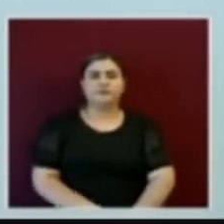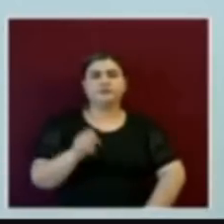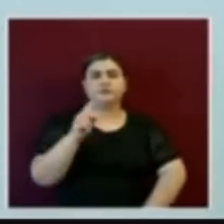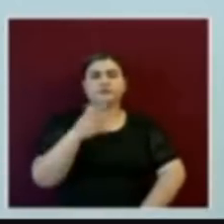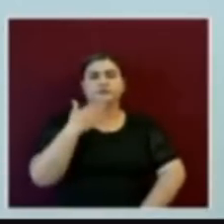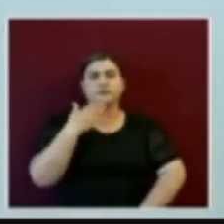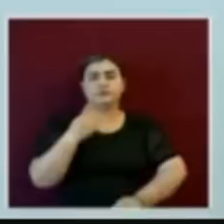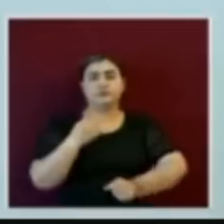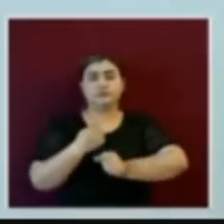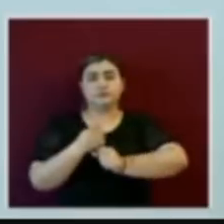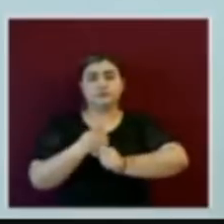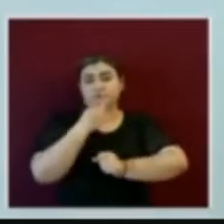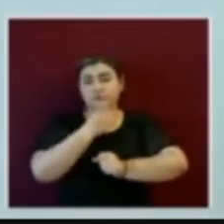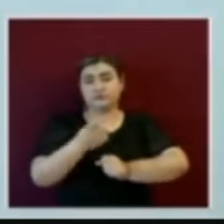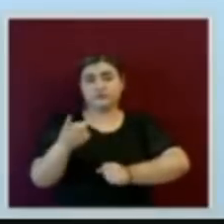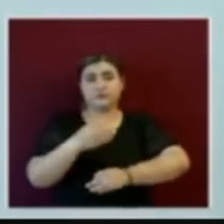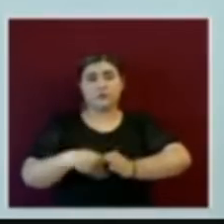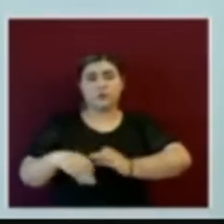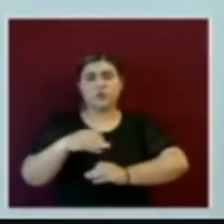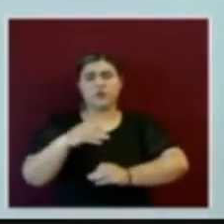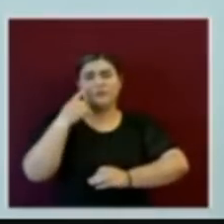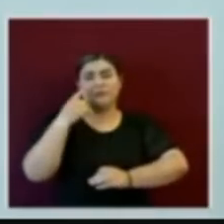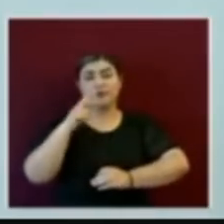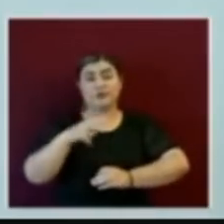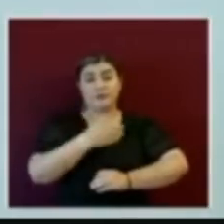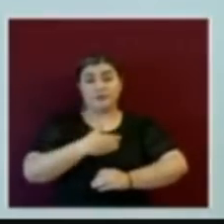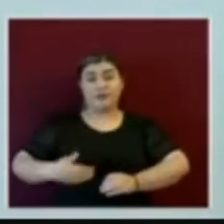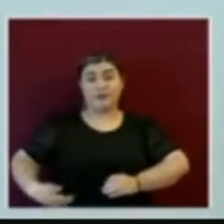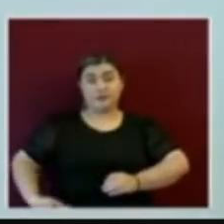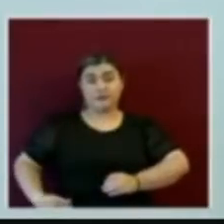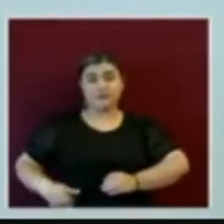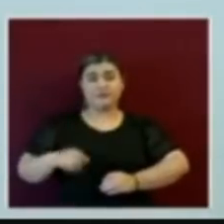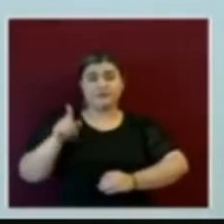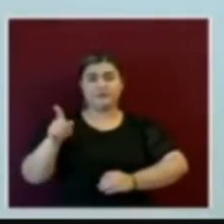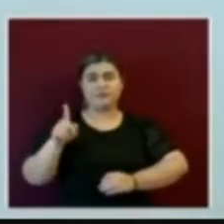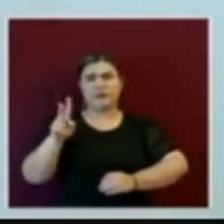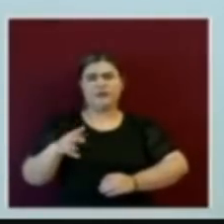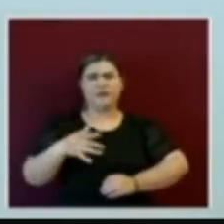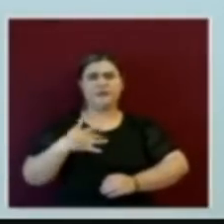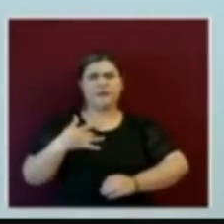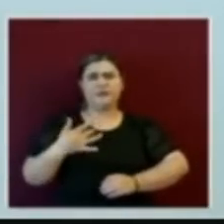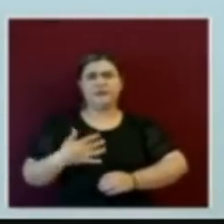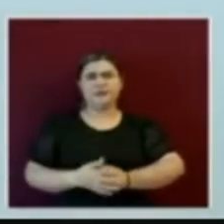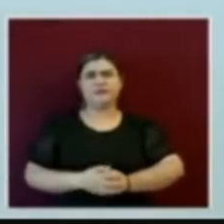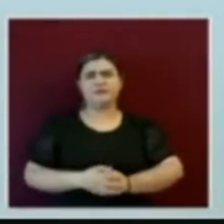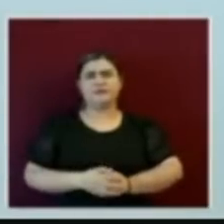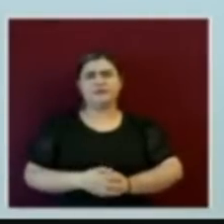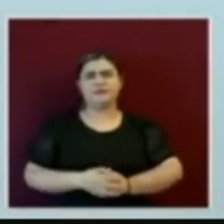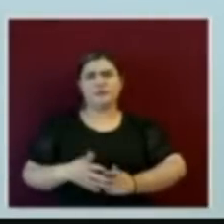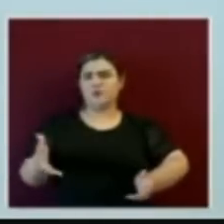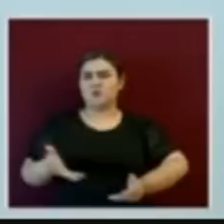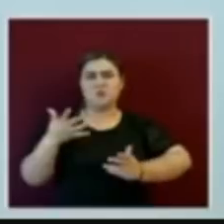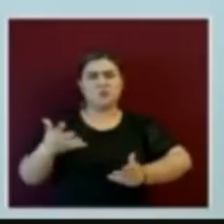Bueno, primeramente decirles a ustedes que el presidente estuvo, pues, de un